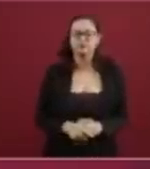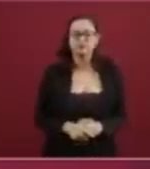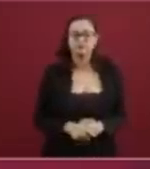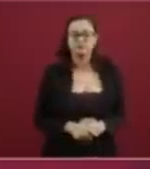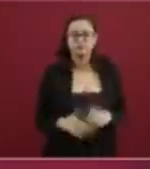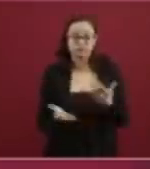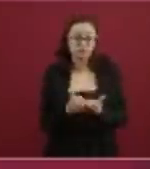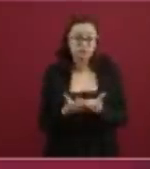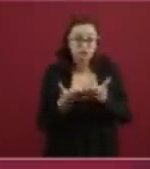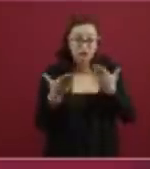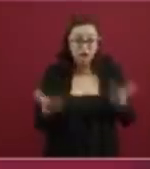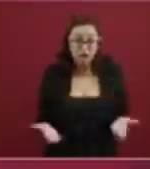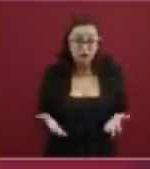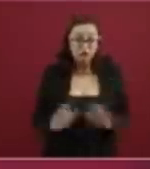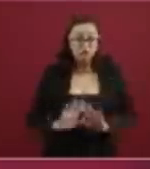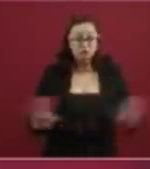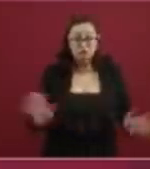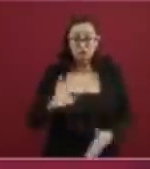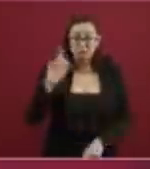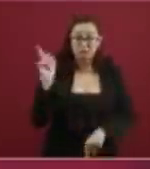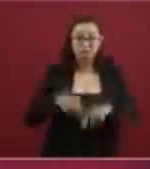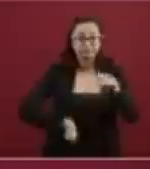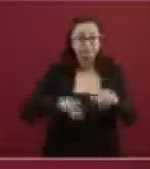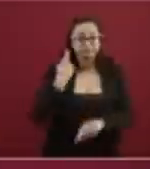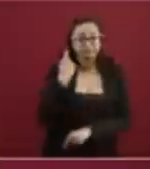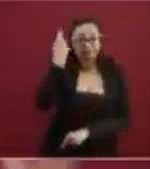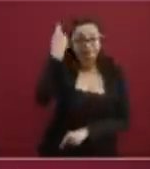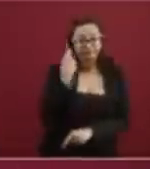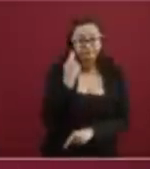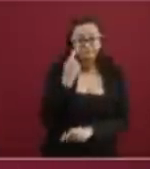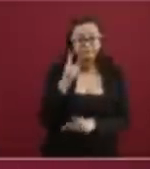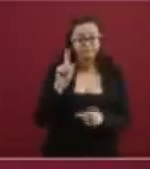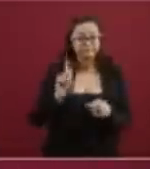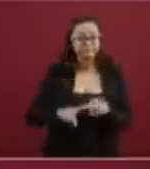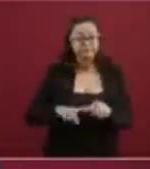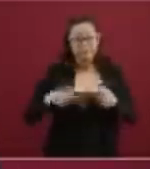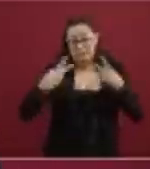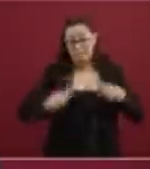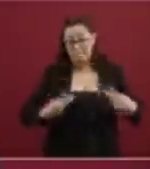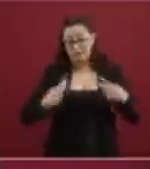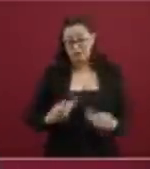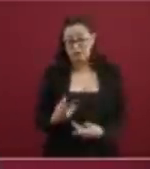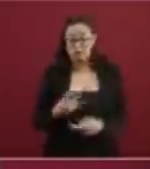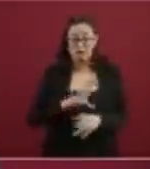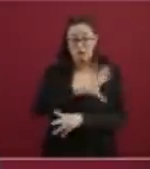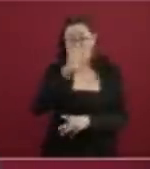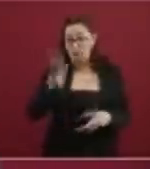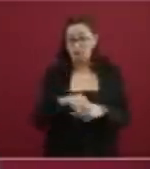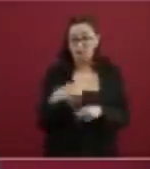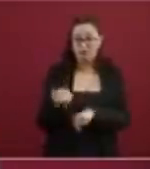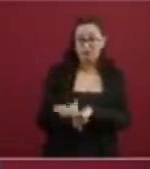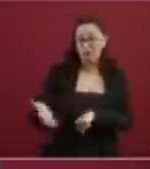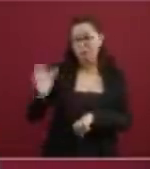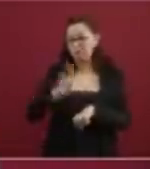pues ya no hay la pensión, ya no hay todo ese personal administrativo.